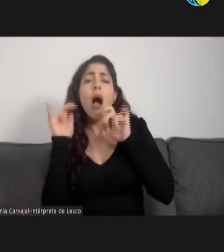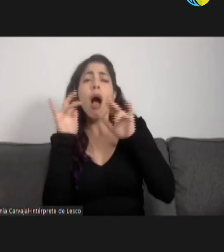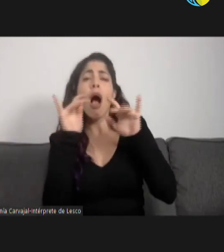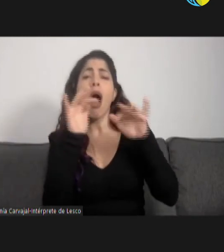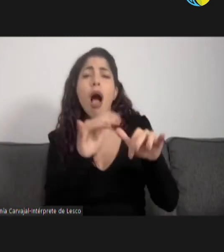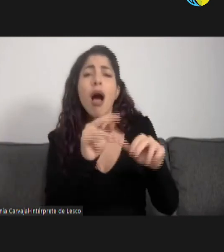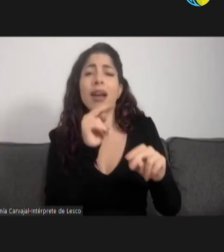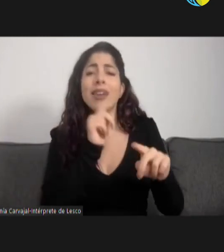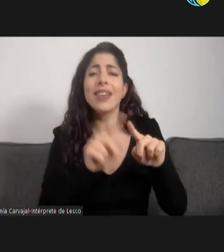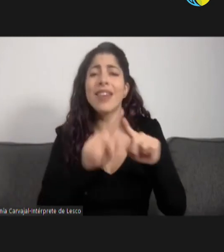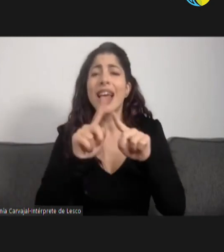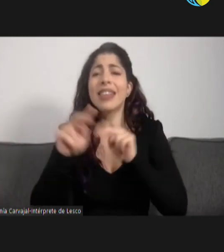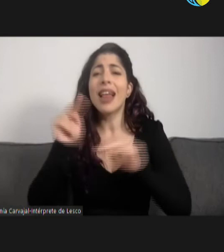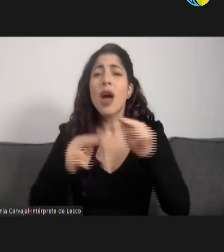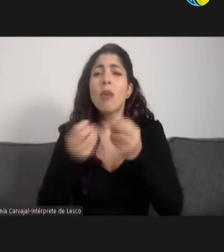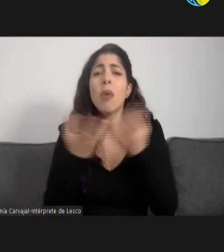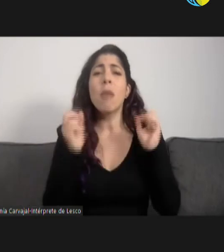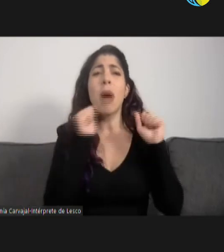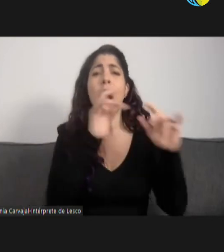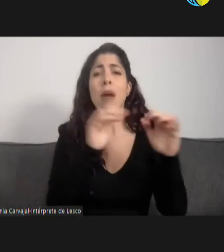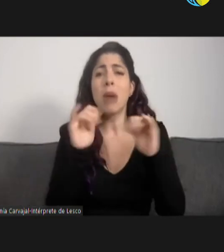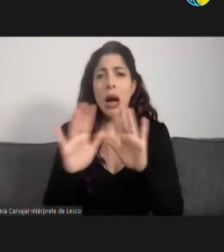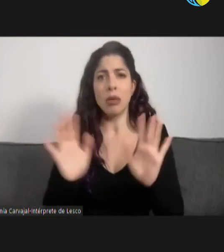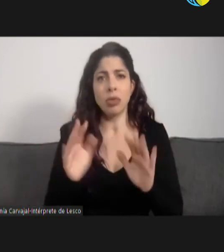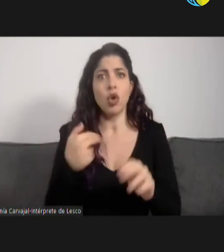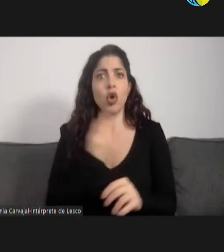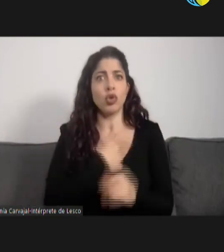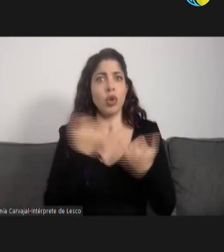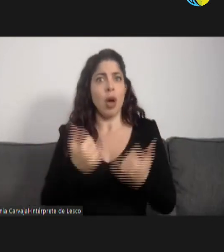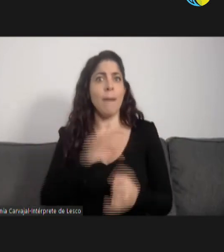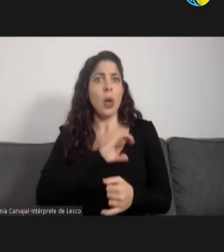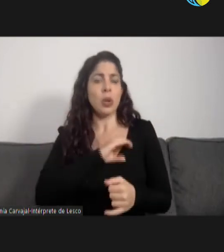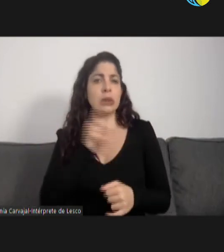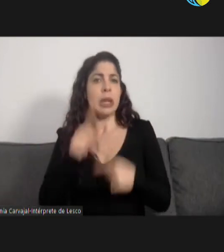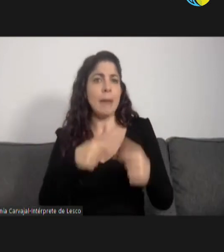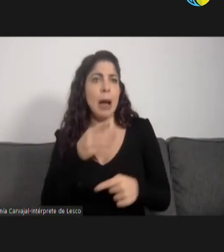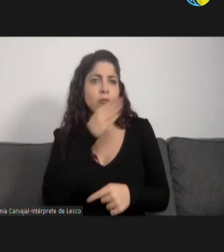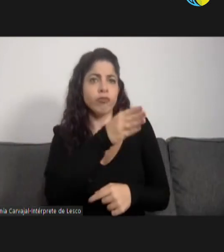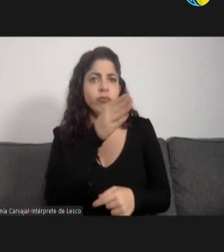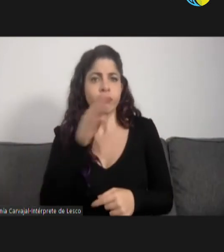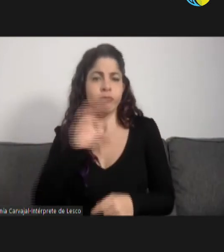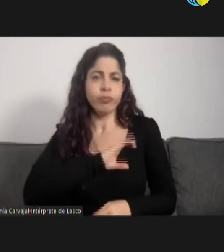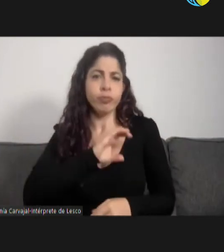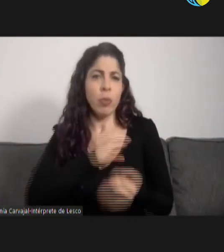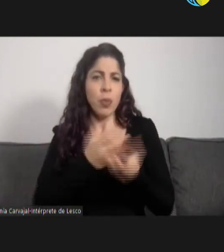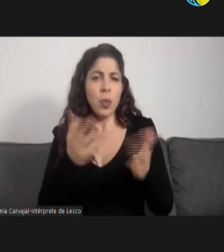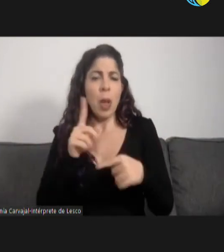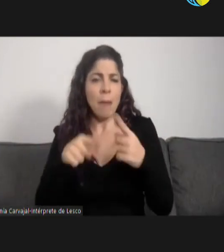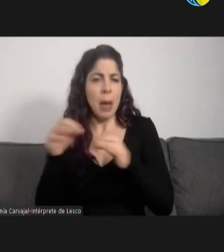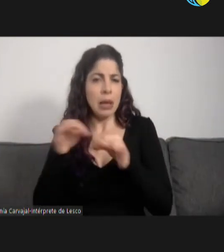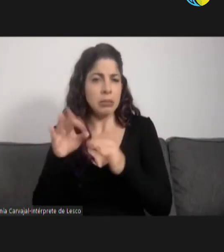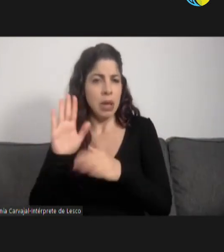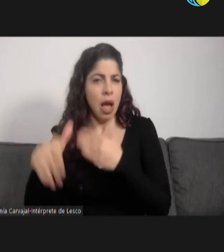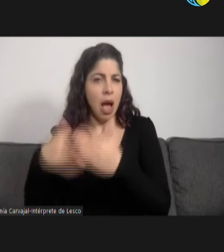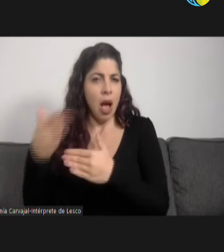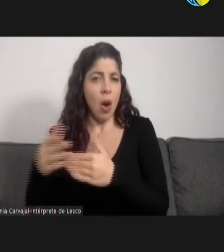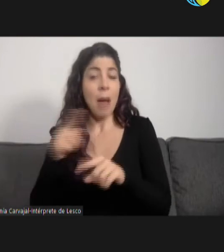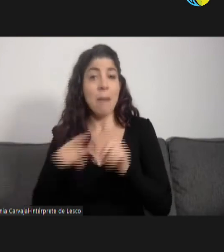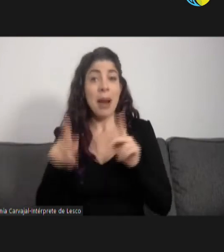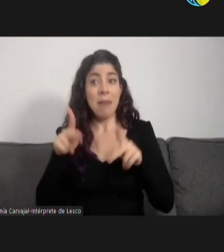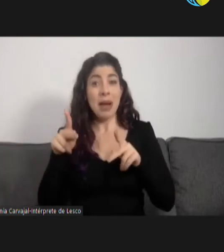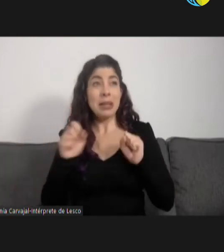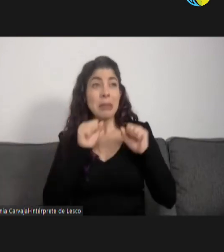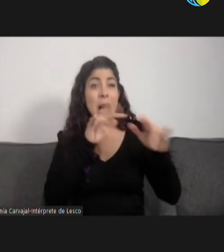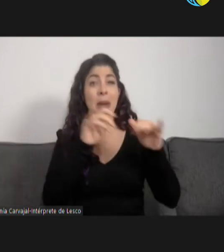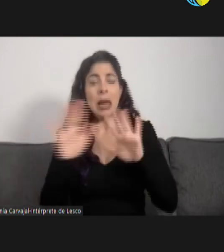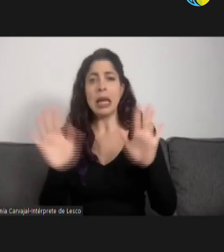mucha afluencia de público. Vamos a hacer operativos incrementados ahora. Fuerza, la seguridad pública se va a referir a ese tema, pero tenemos que actuar ya